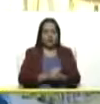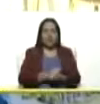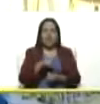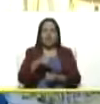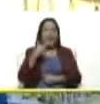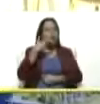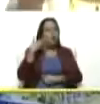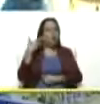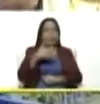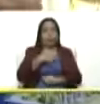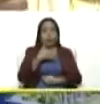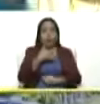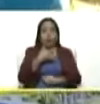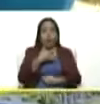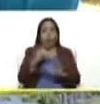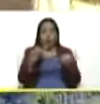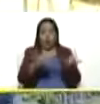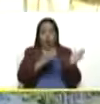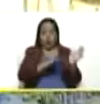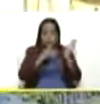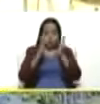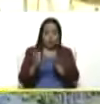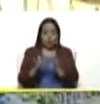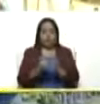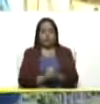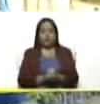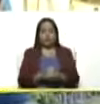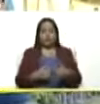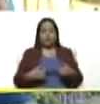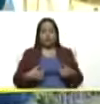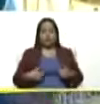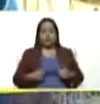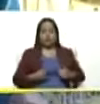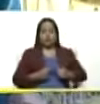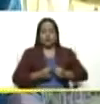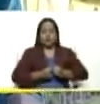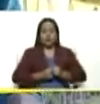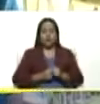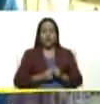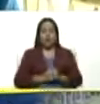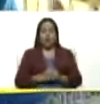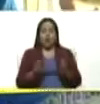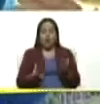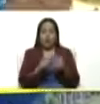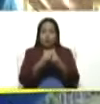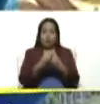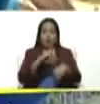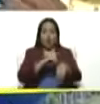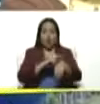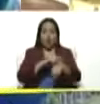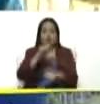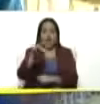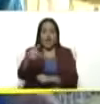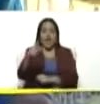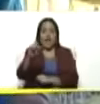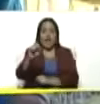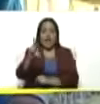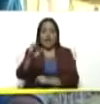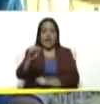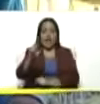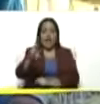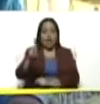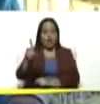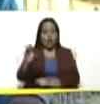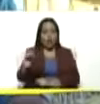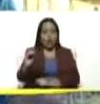llena de orgullo porque ahora vamos a una etapa con el doctor Gerardo Montenegro en un convenio que estamos a punto